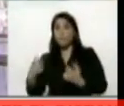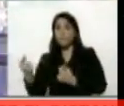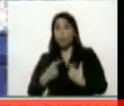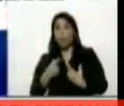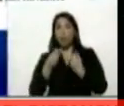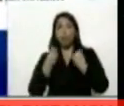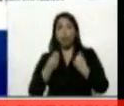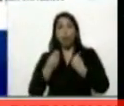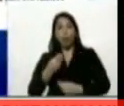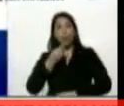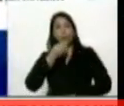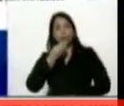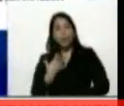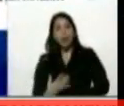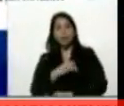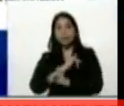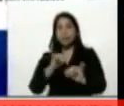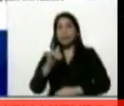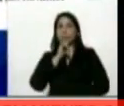Lo mismo viene con estos